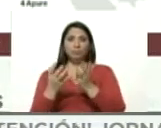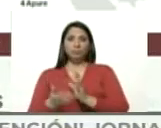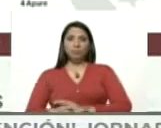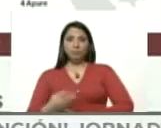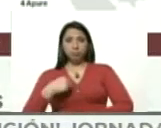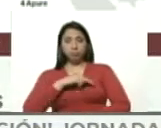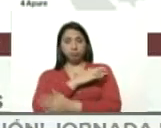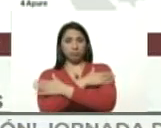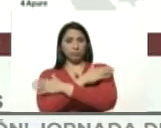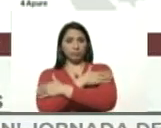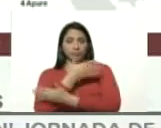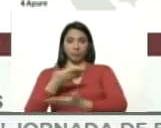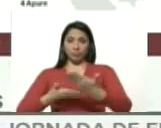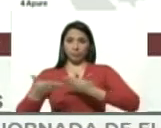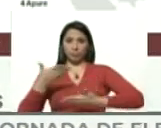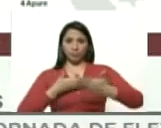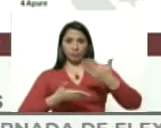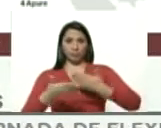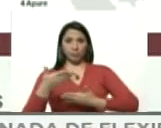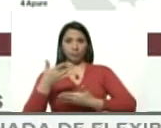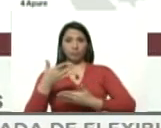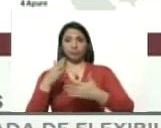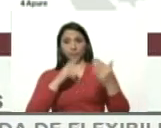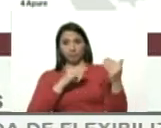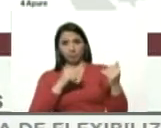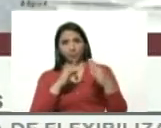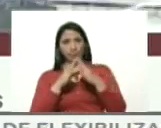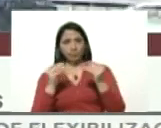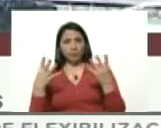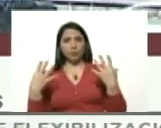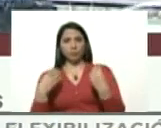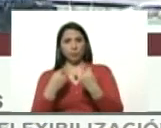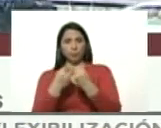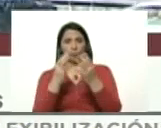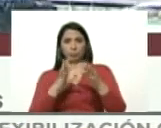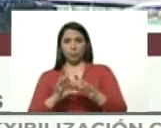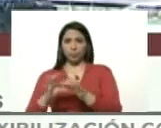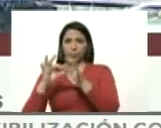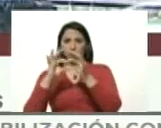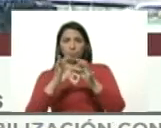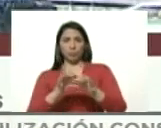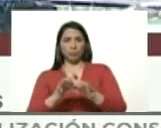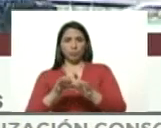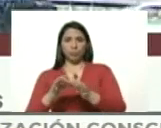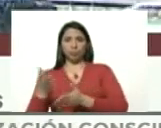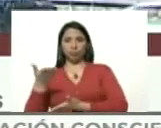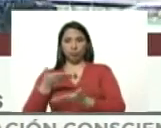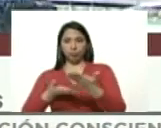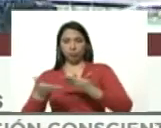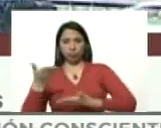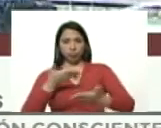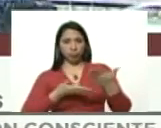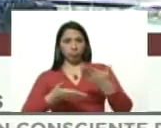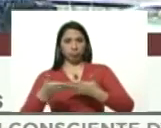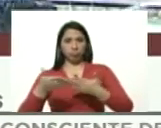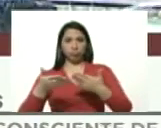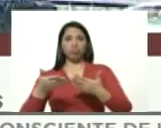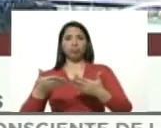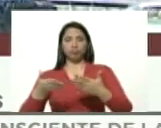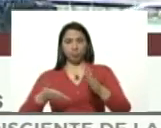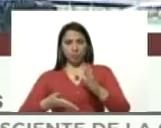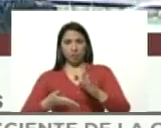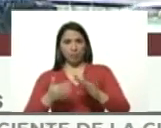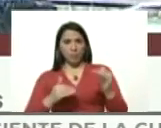nuestro abrazo solidario y de esperanza para que todos juntos, unidos en la vía de la solidaridad, marchemos y